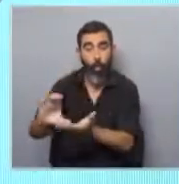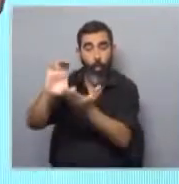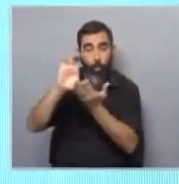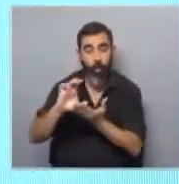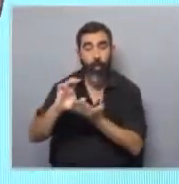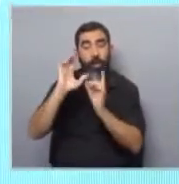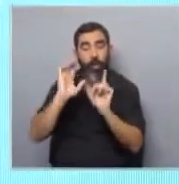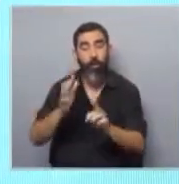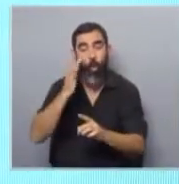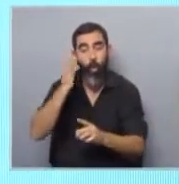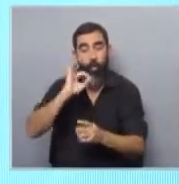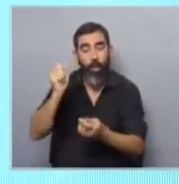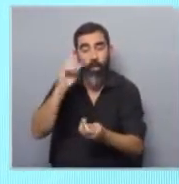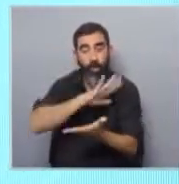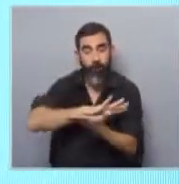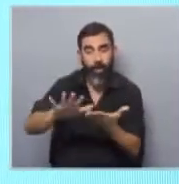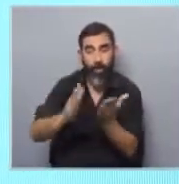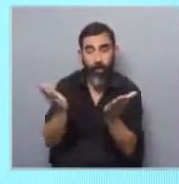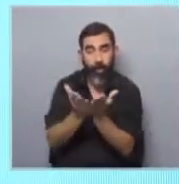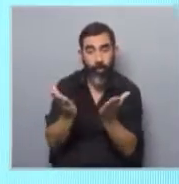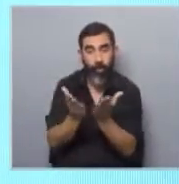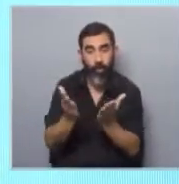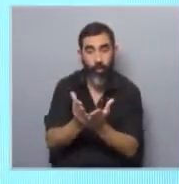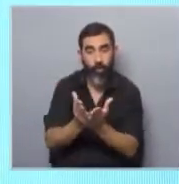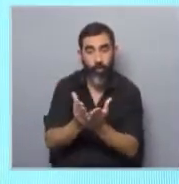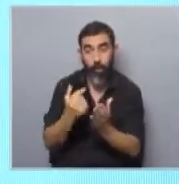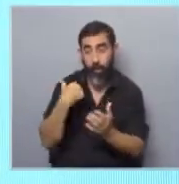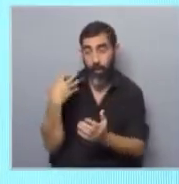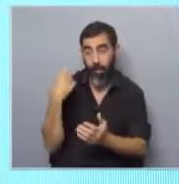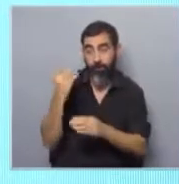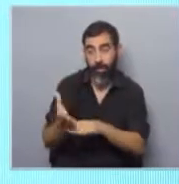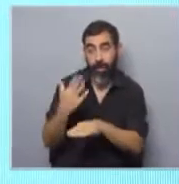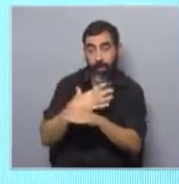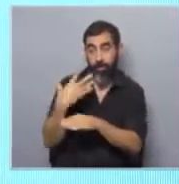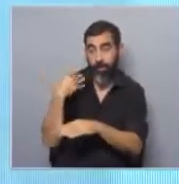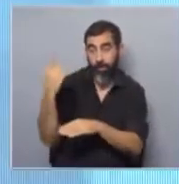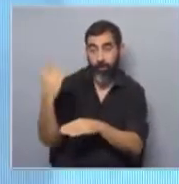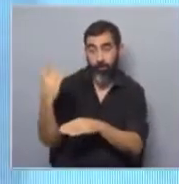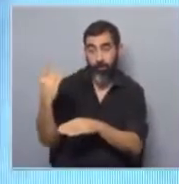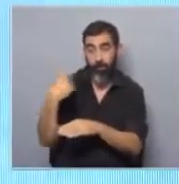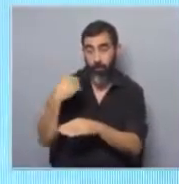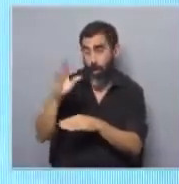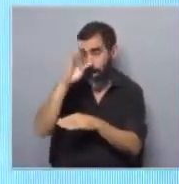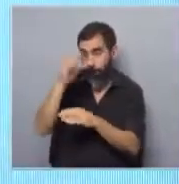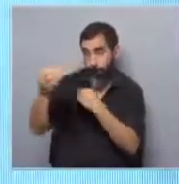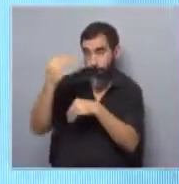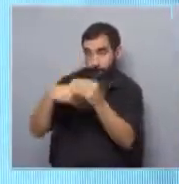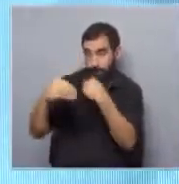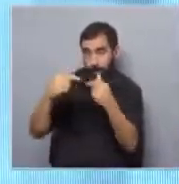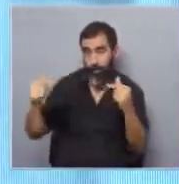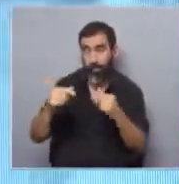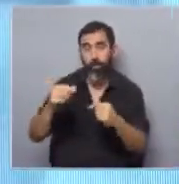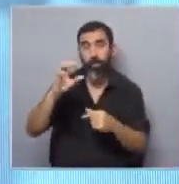las posibilidades de beca. Los que fueron mi jefe directo con el cual yo me formé, José